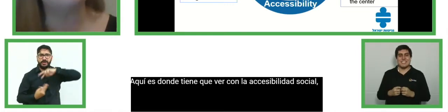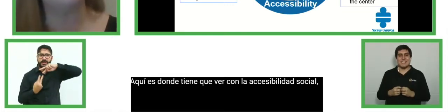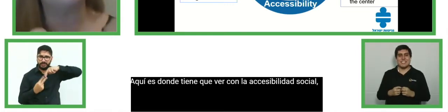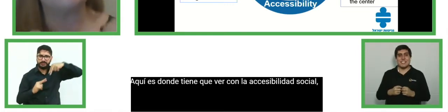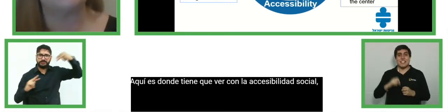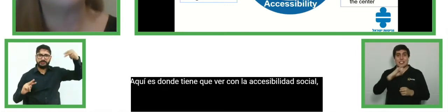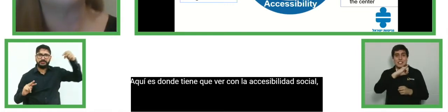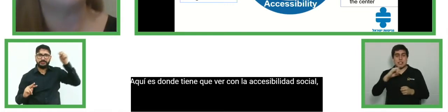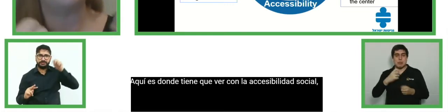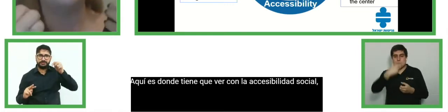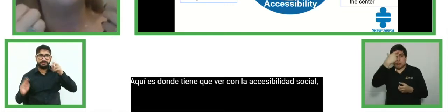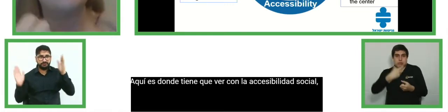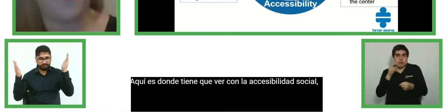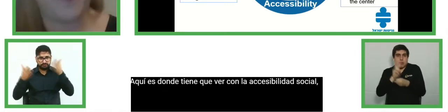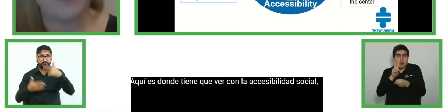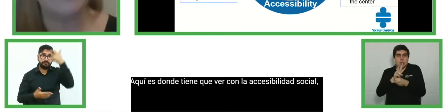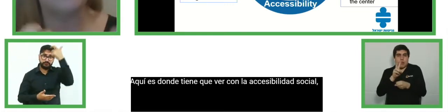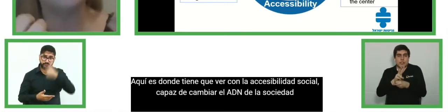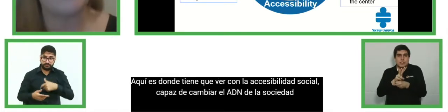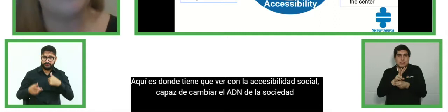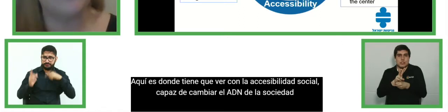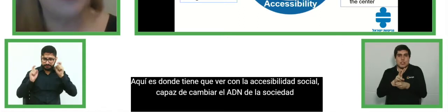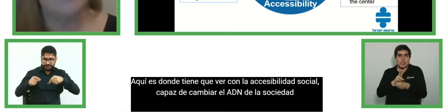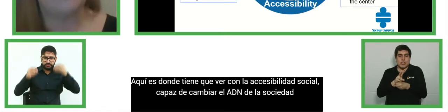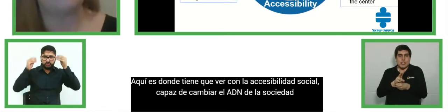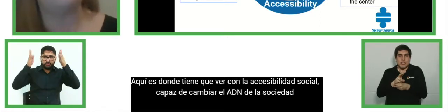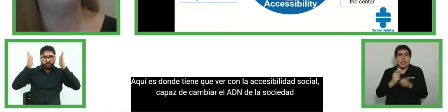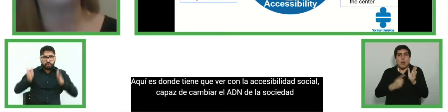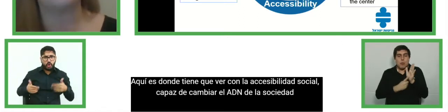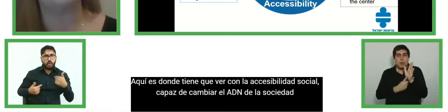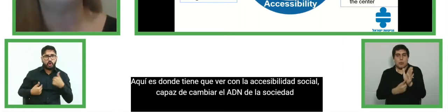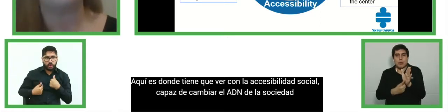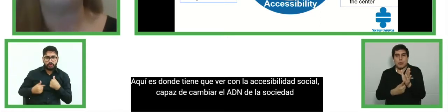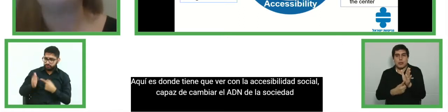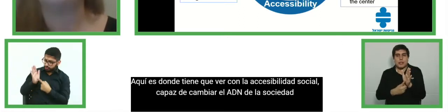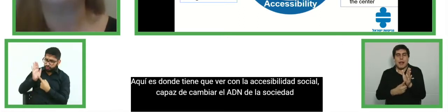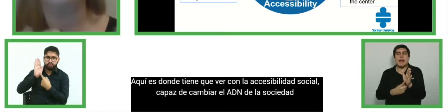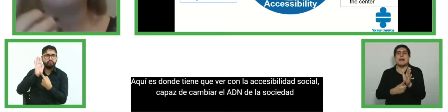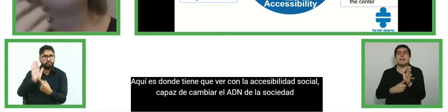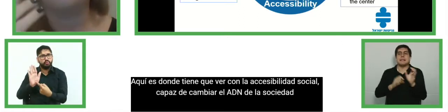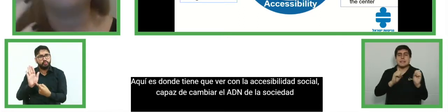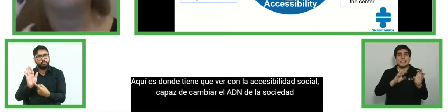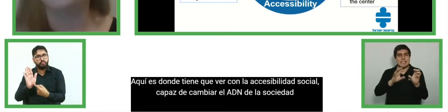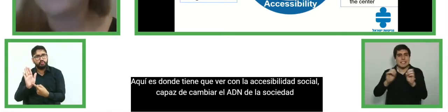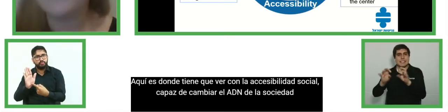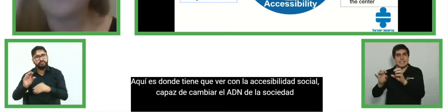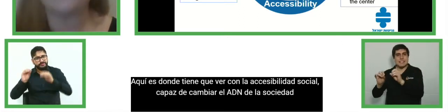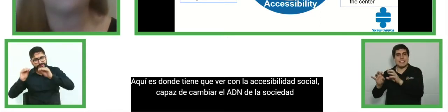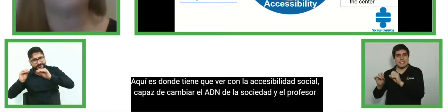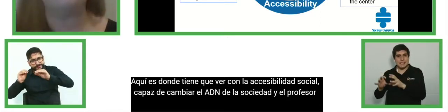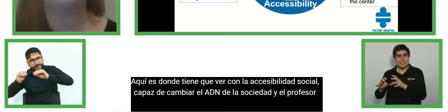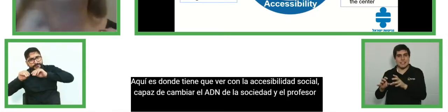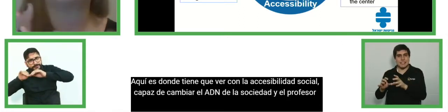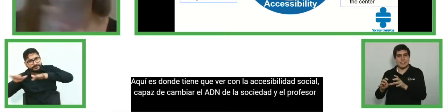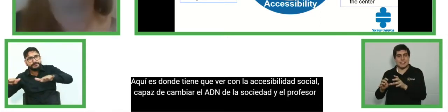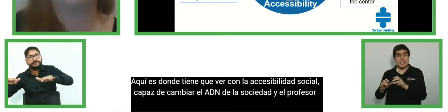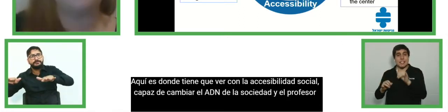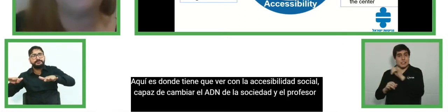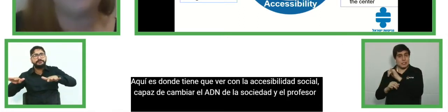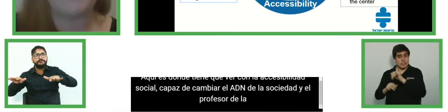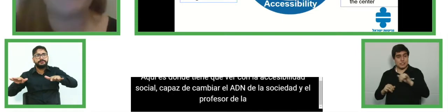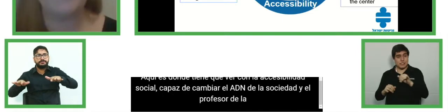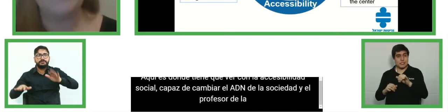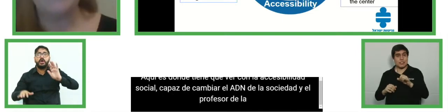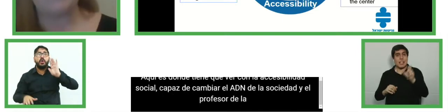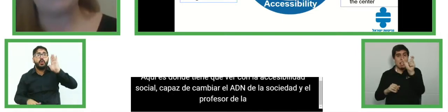El profesor, etcétera, te da la diferencia, el cambio de la forma en que la gente